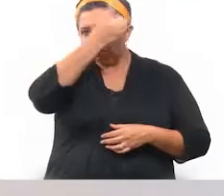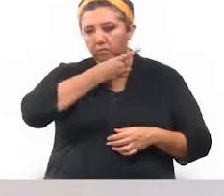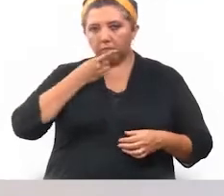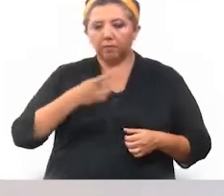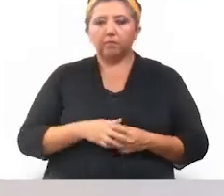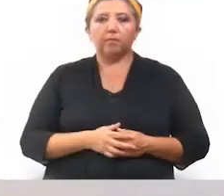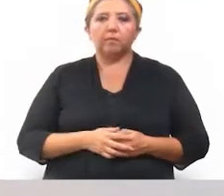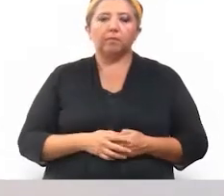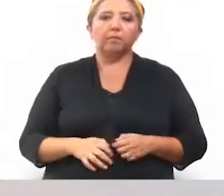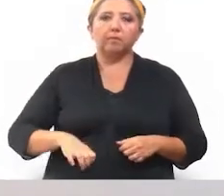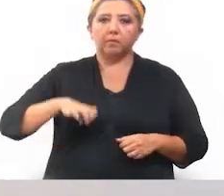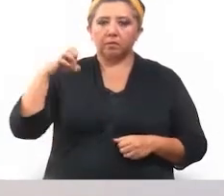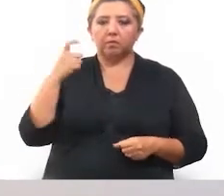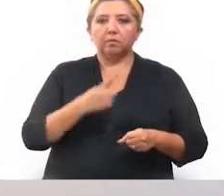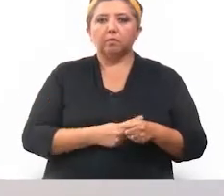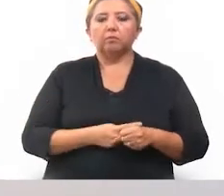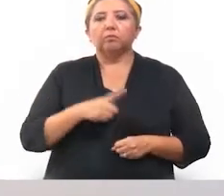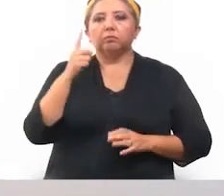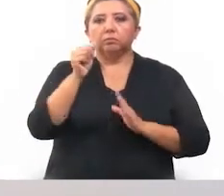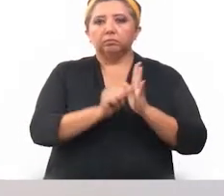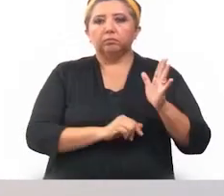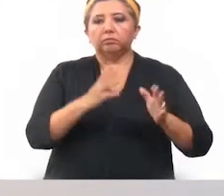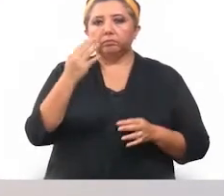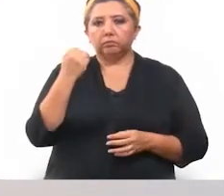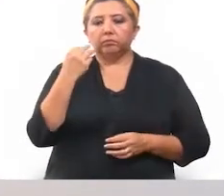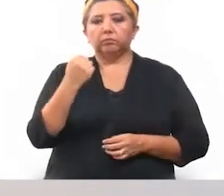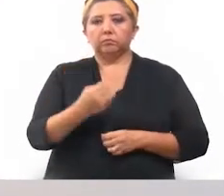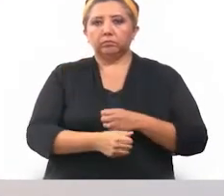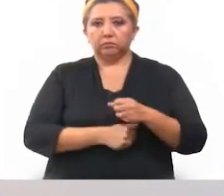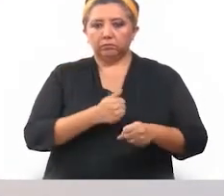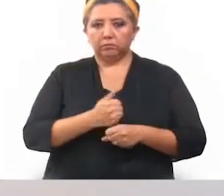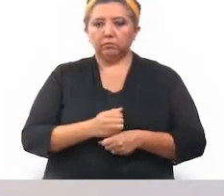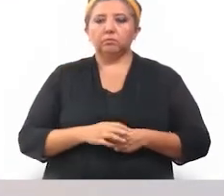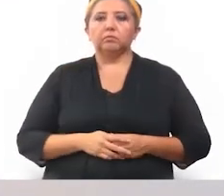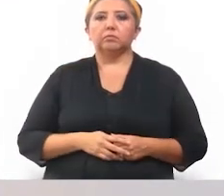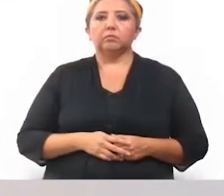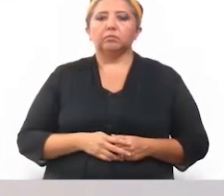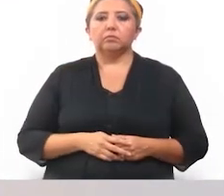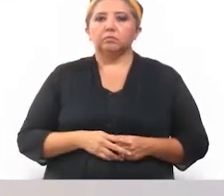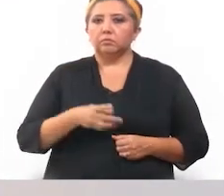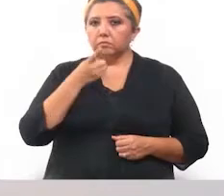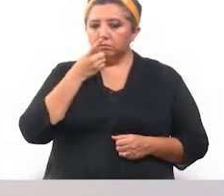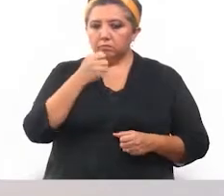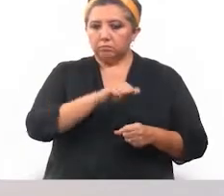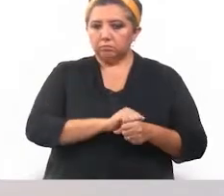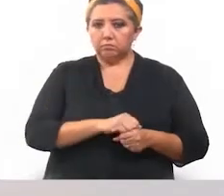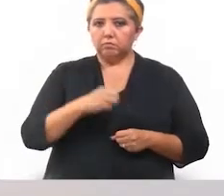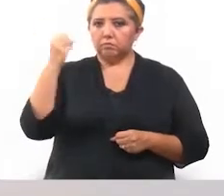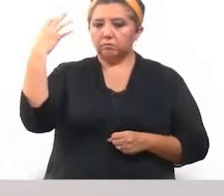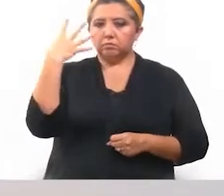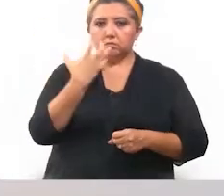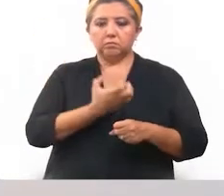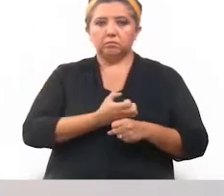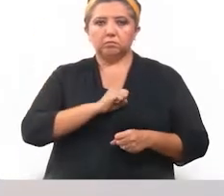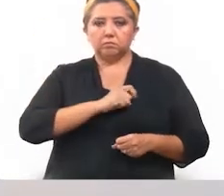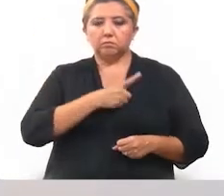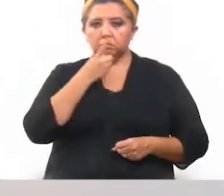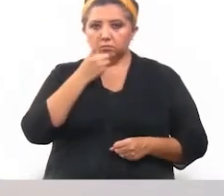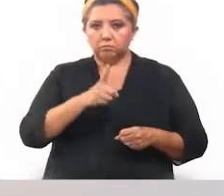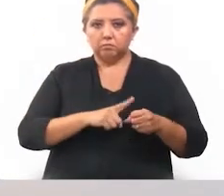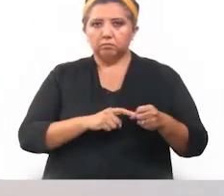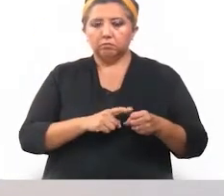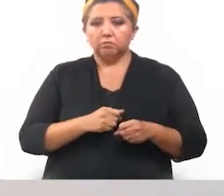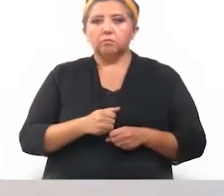de diagnóstico. El rango de edad de los casos es de 1 mes a 99 años. Los indicadores semanales del Semáforo Estatal de